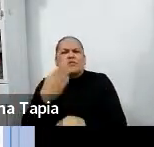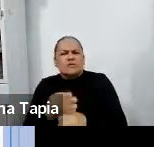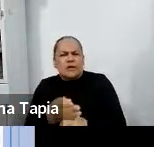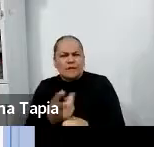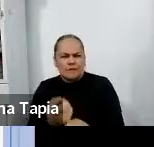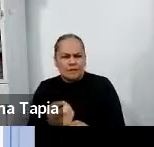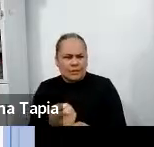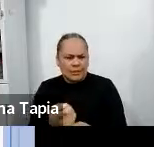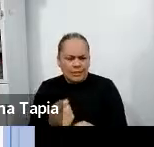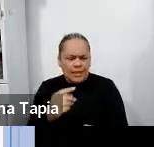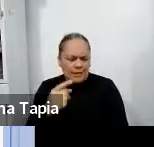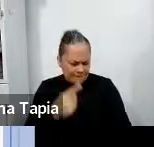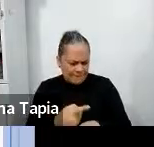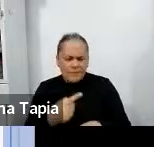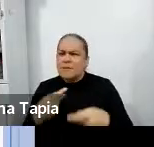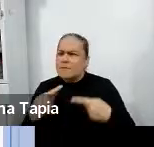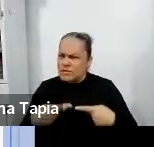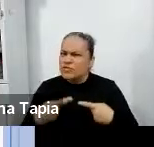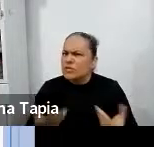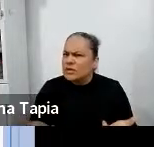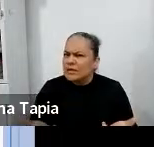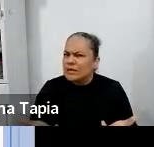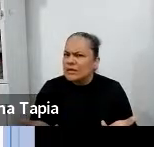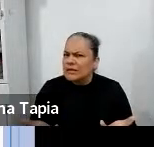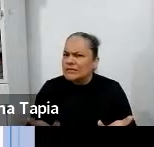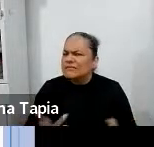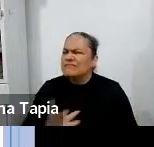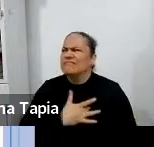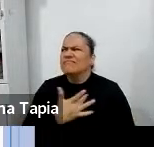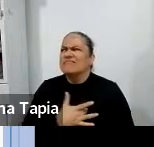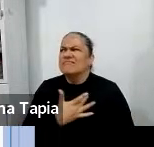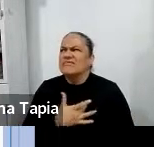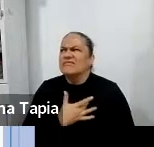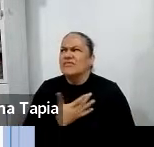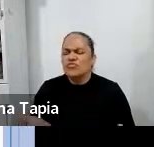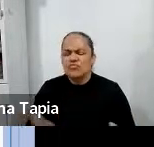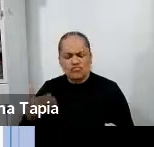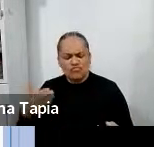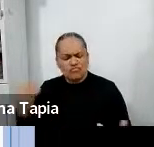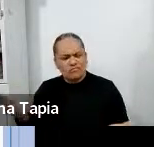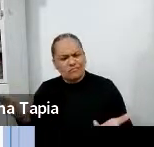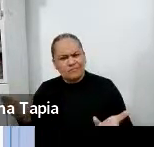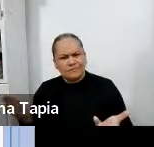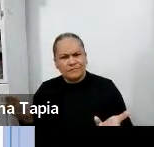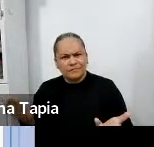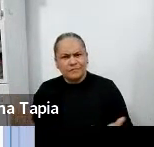paciente? Y entonces, pues es ahí donde centra mi interés,